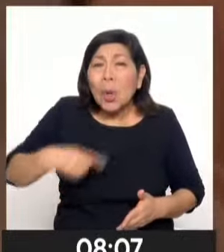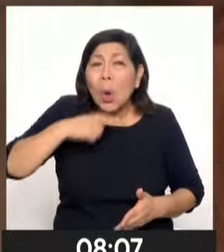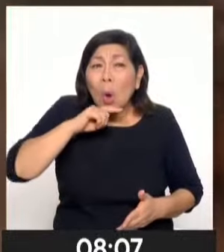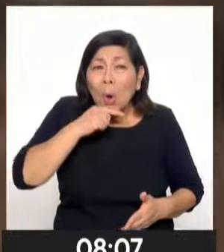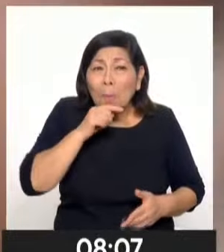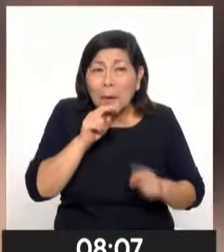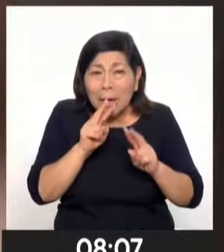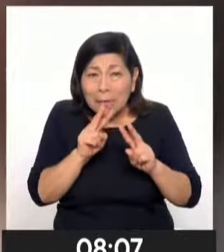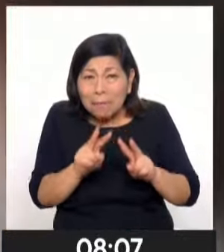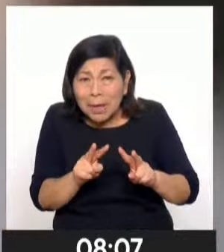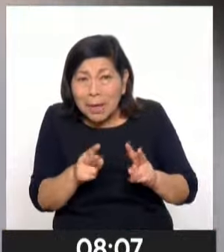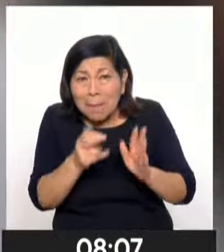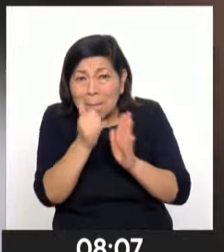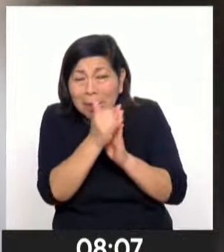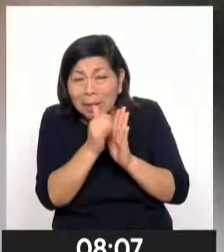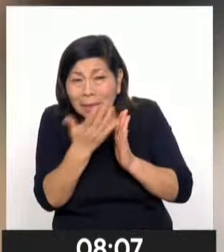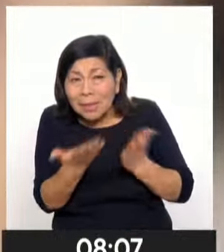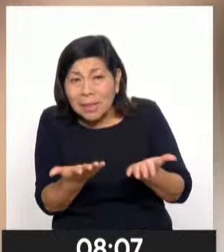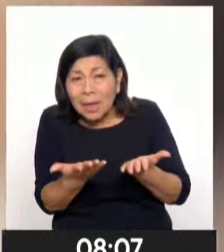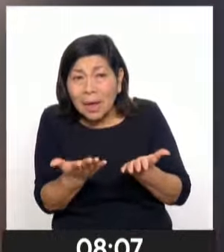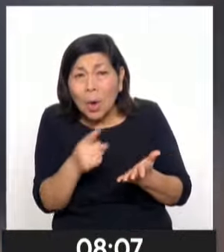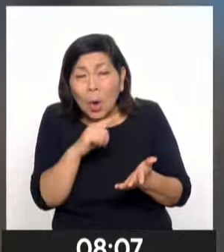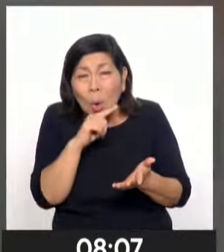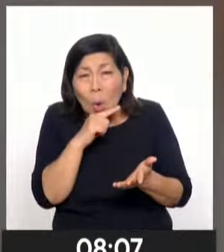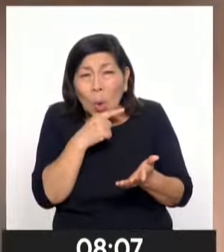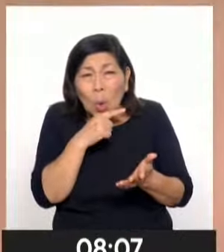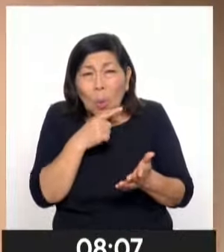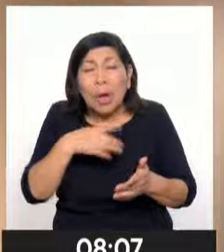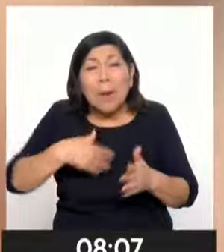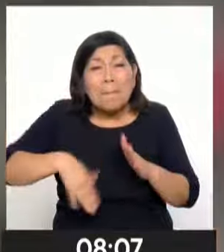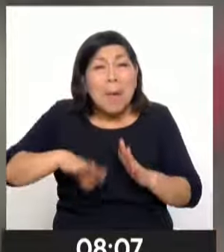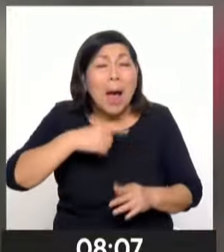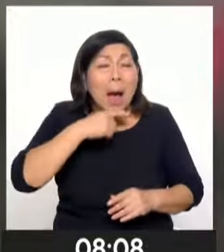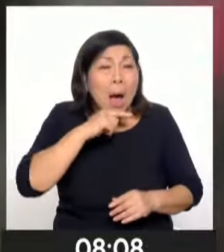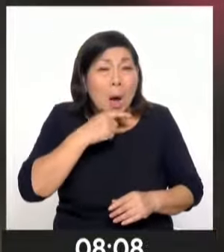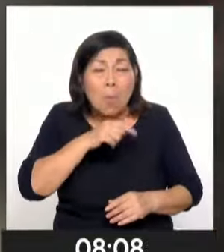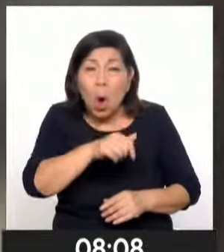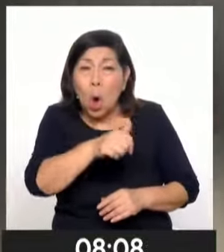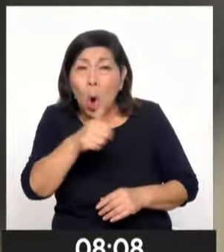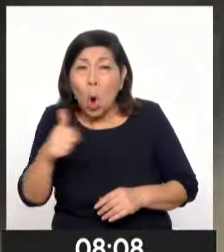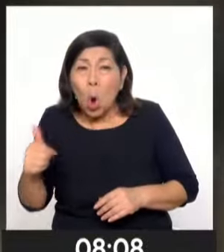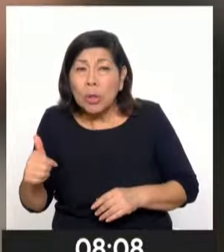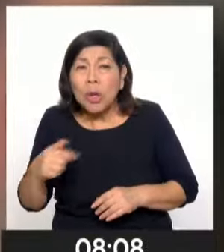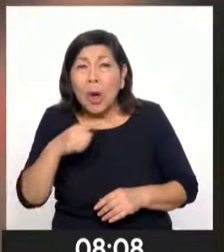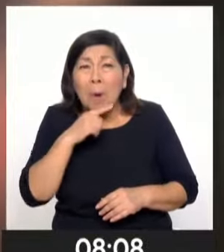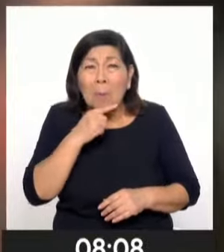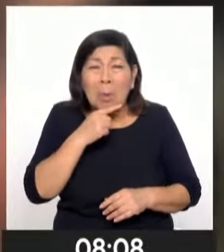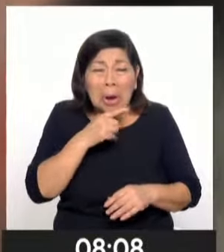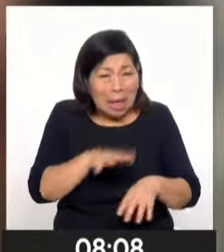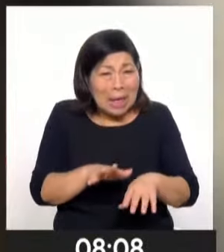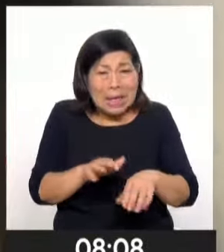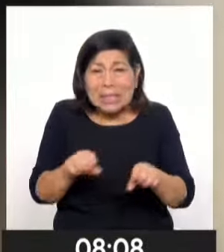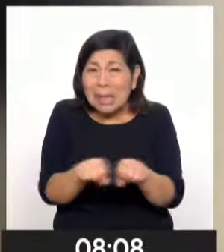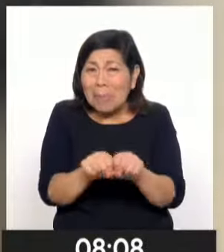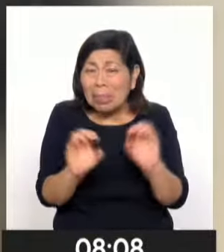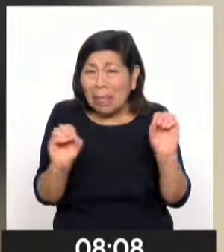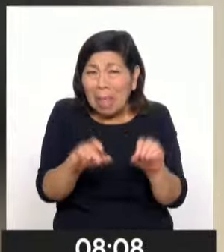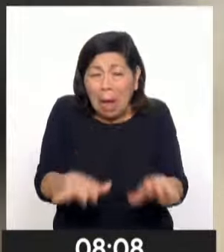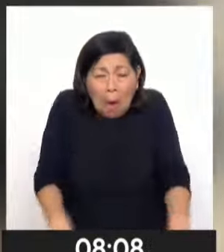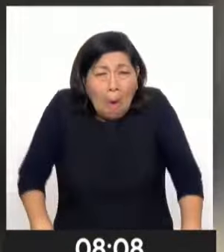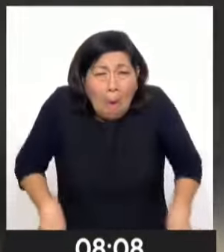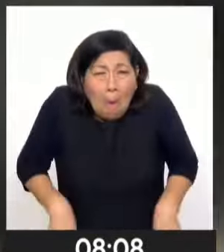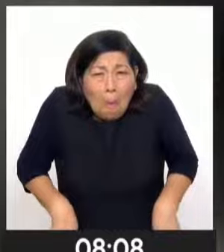puede verse en este video, en el que las prisioneras son todas mujeres, o en el otro, en el que una mujer descalza, herida y atada,